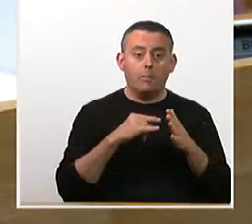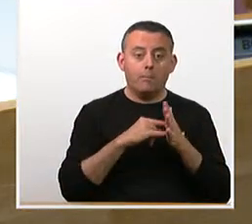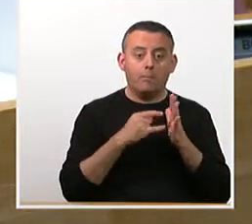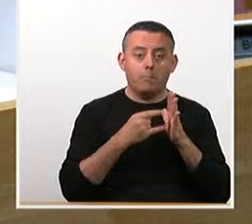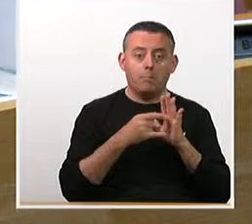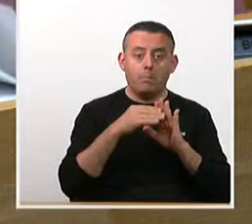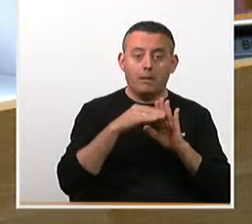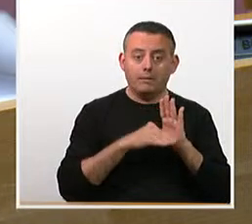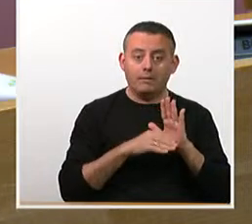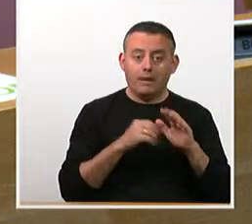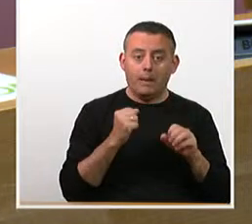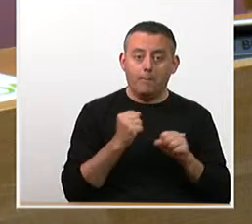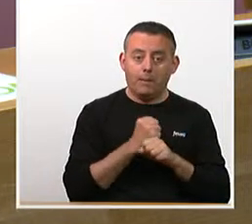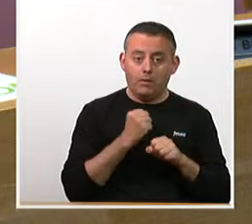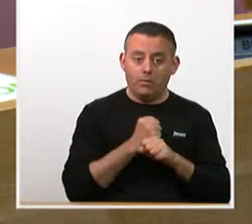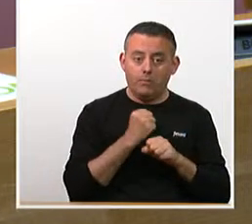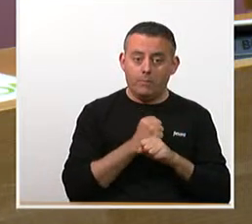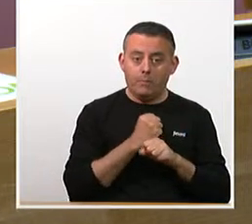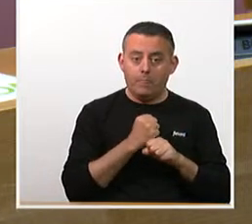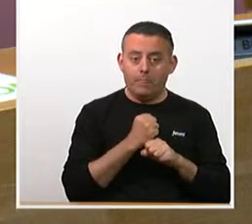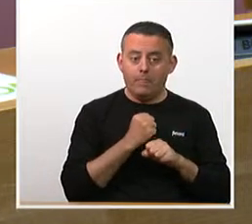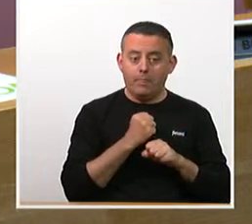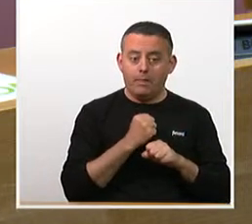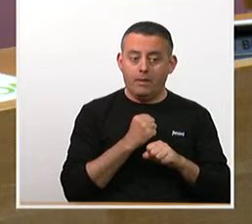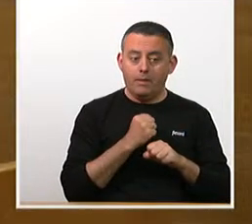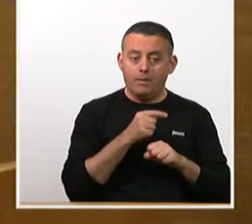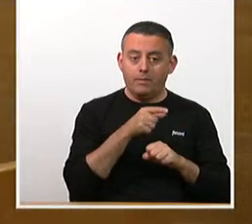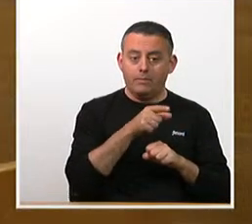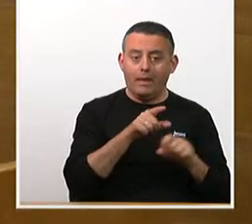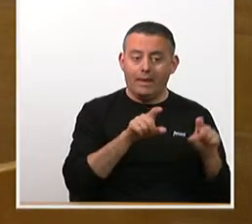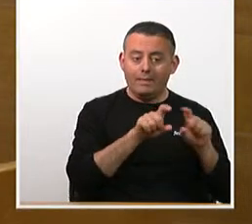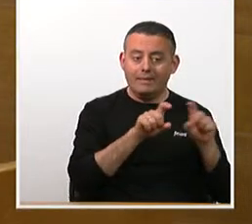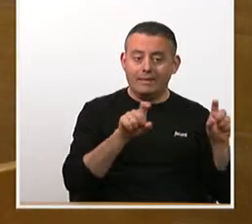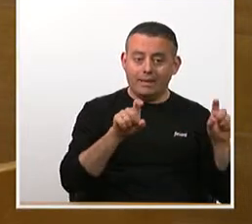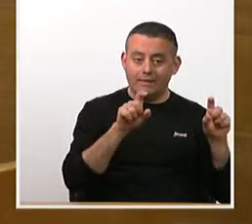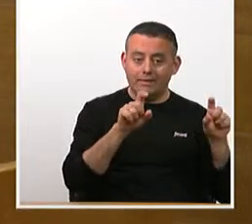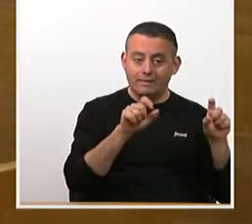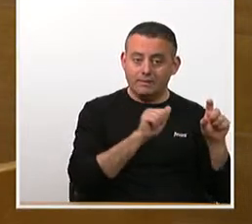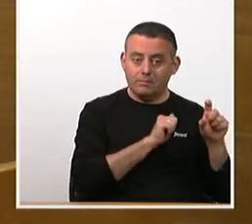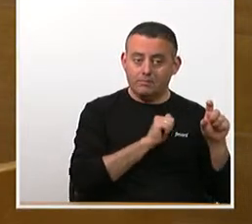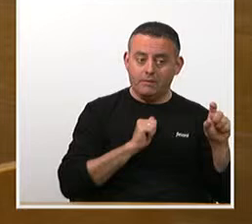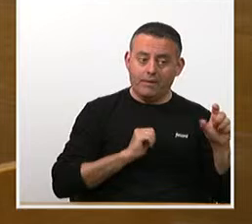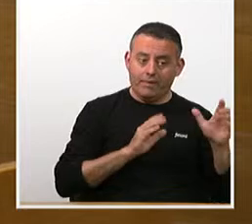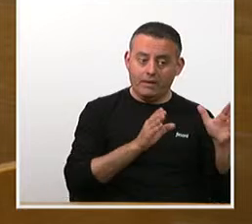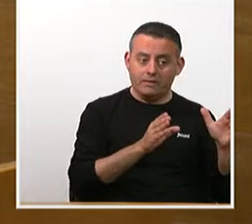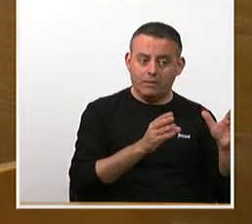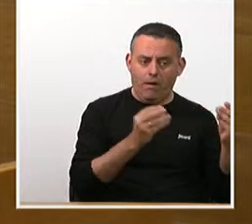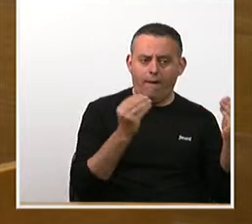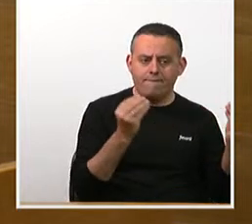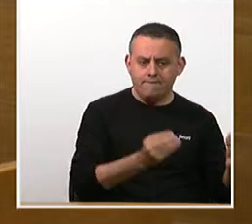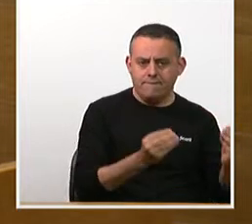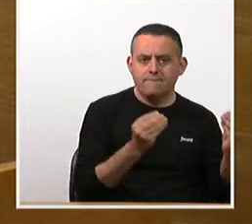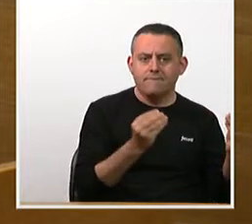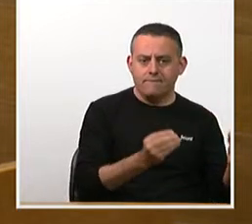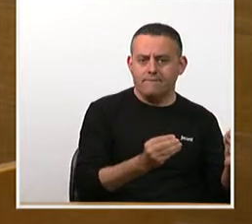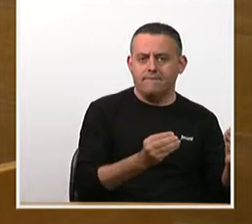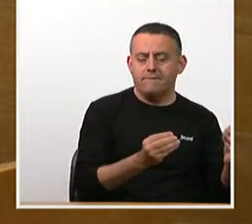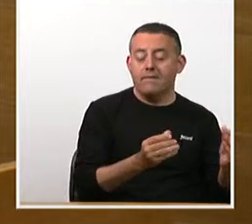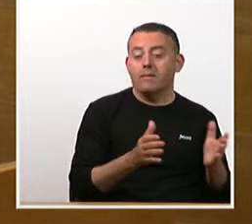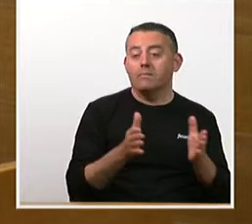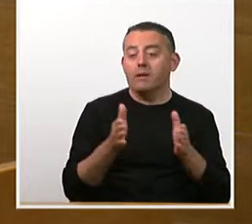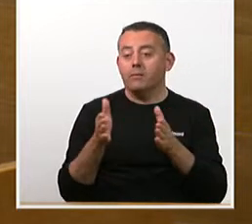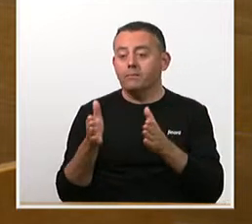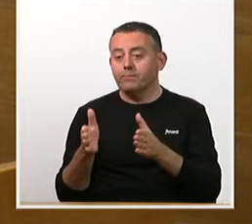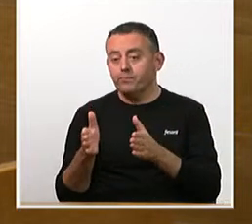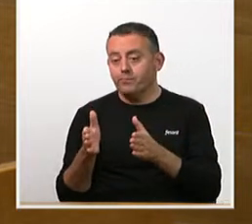atienden digamos van dirigidos a entidades privadas y no tan positiva cuando van dirigidos